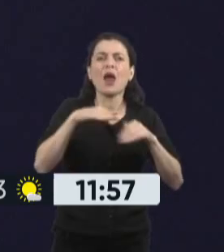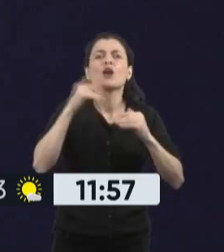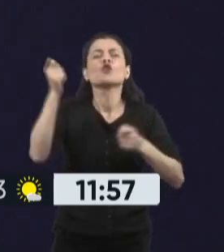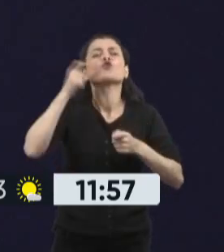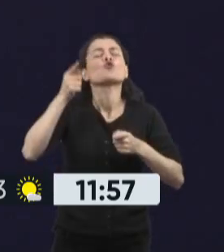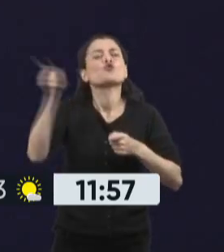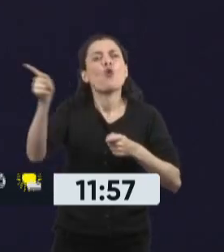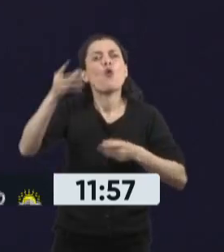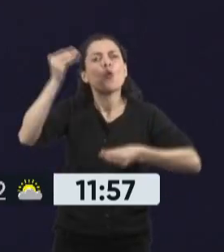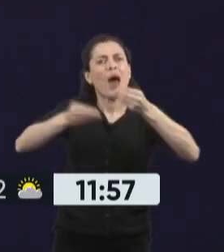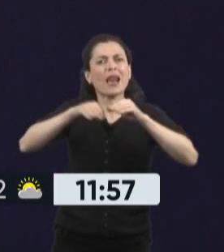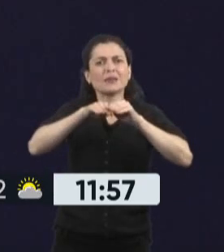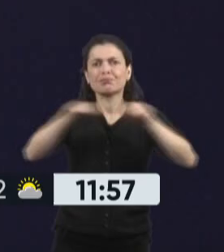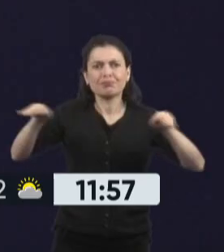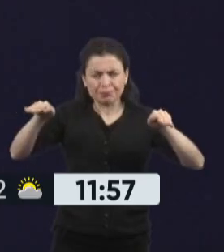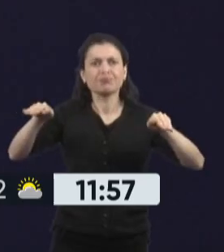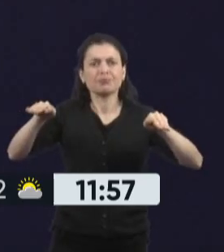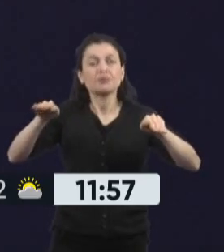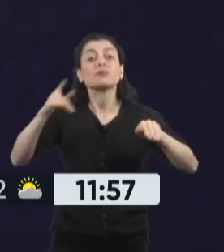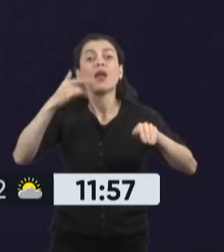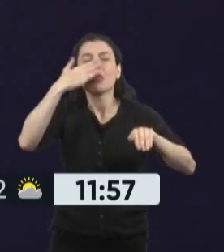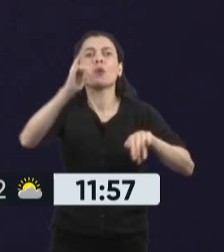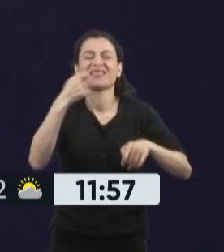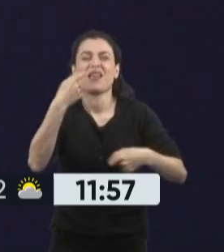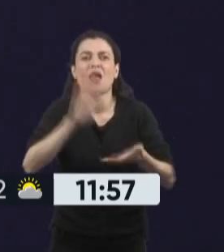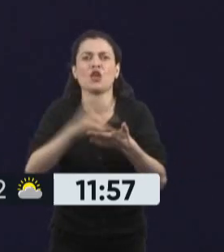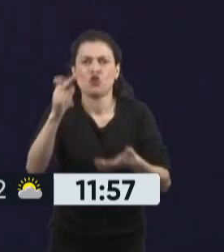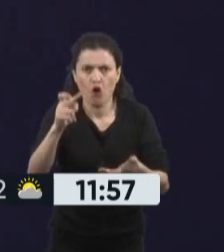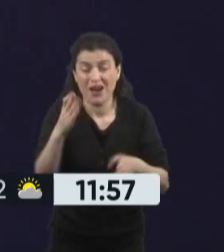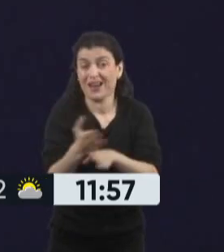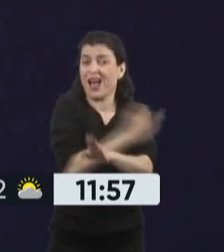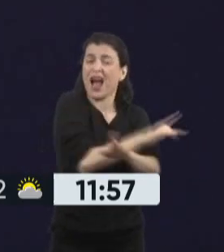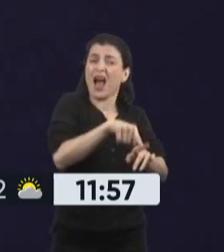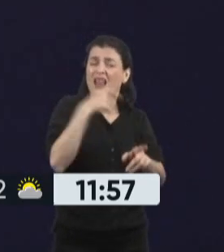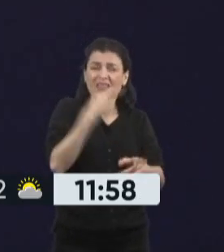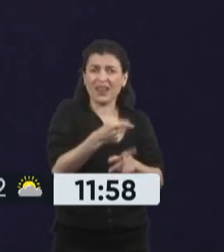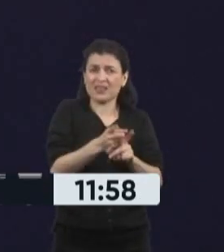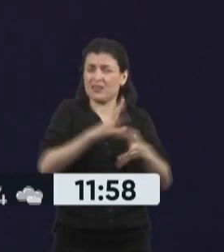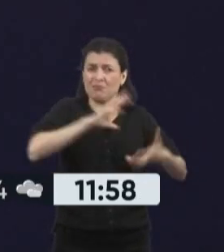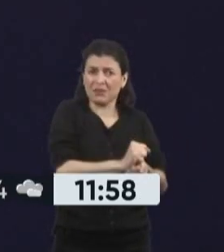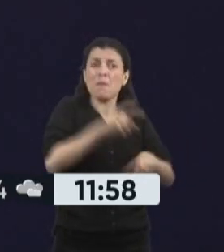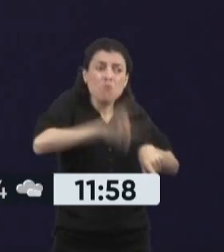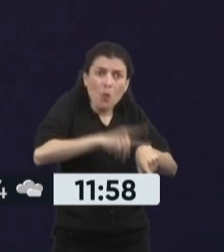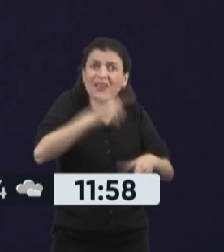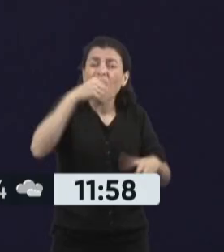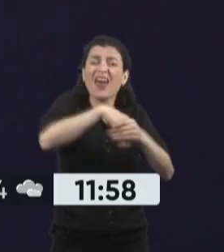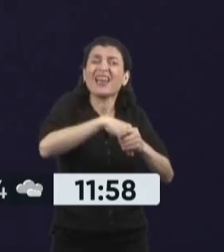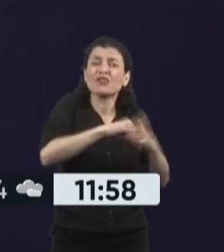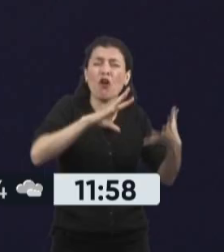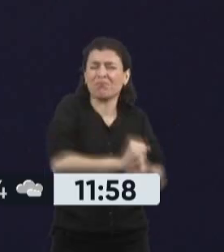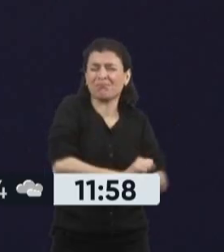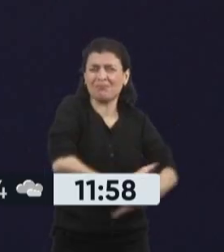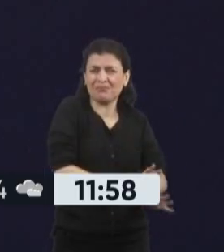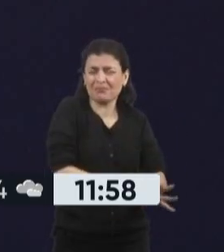o habiendo tenido un Banco Central quebrado estén solucionados. Gran parte de ese trabajo se ha hecho. Se